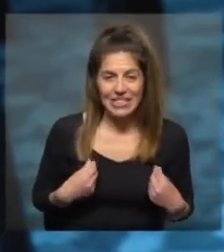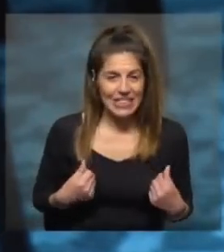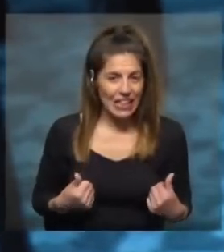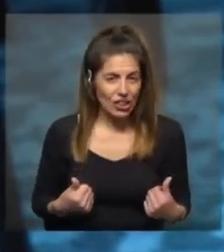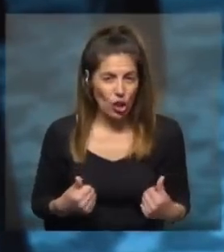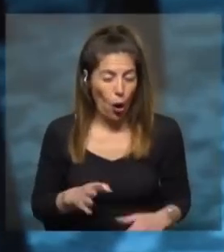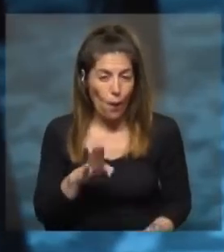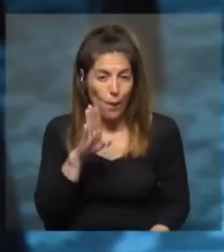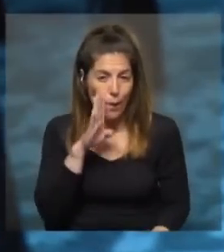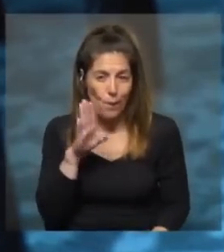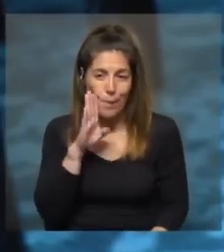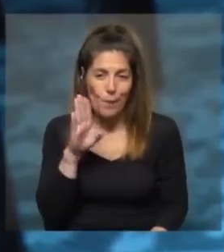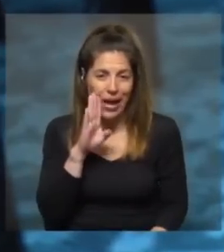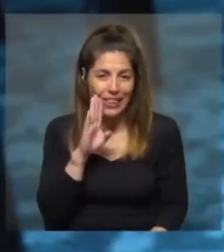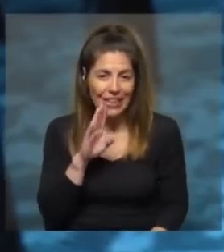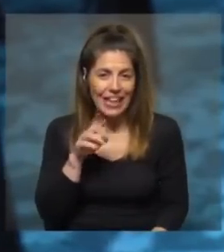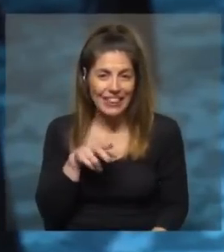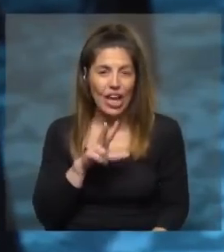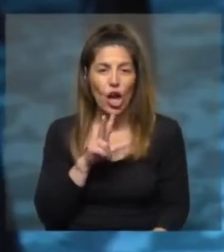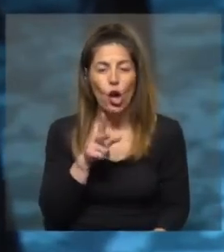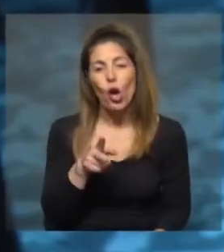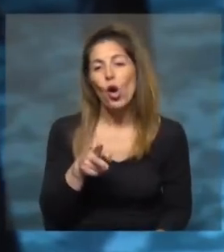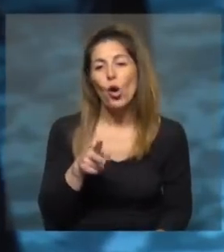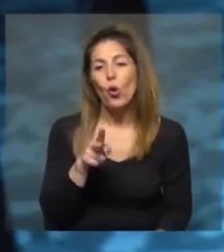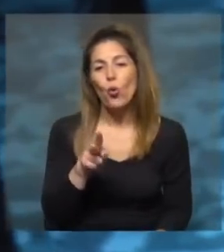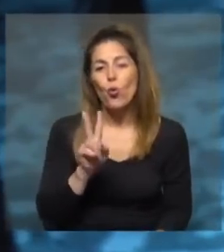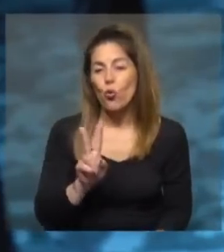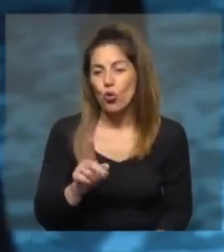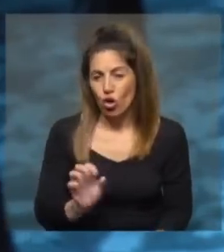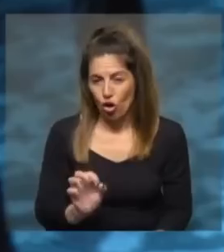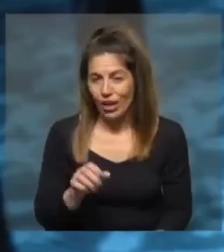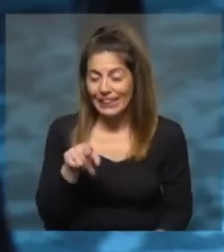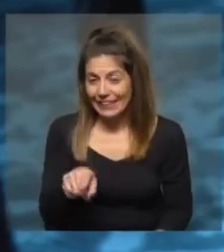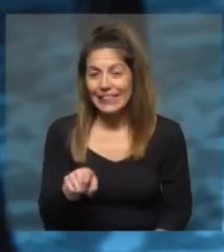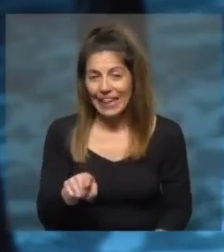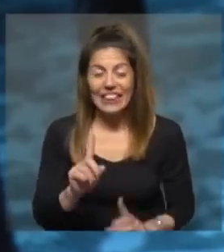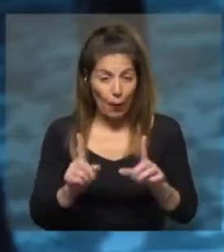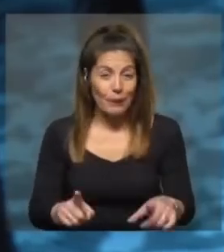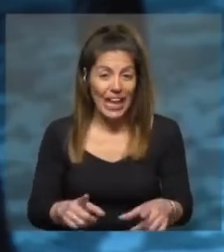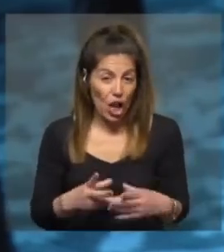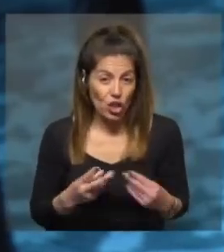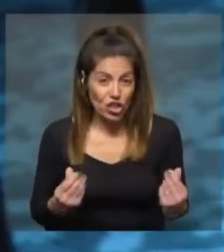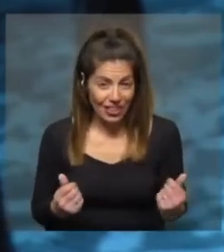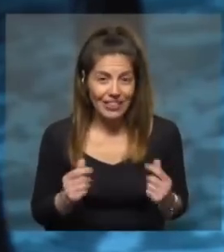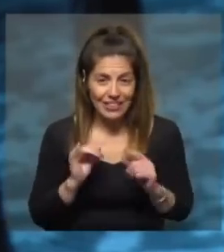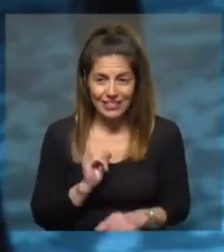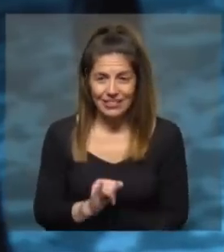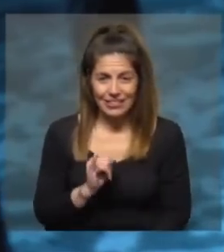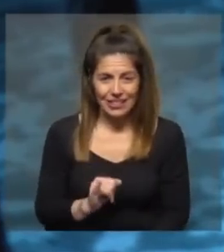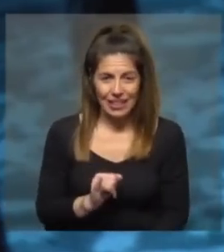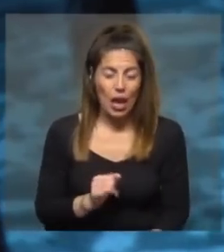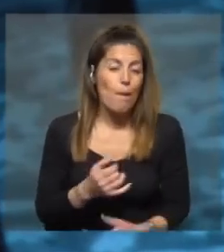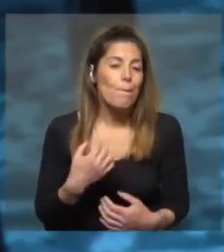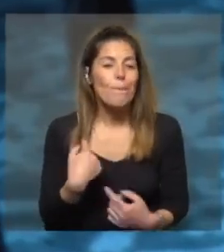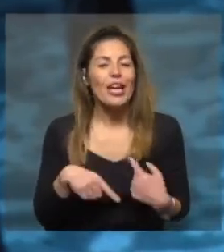madre de Hugo y así lo soy y él así lo vive y lo siente y Pero bueno